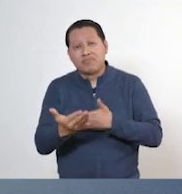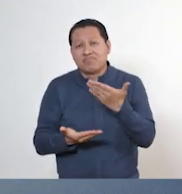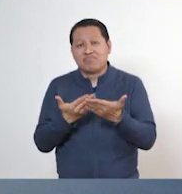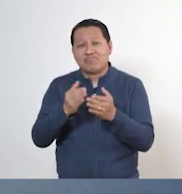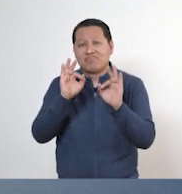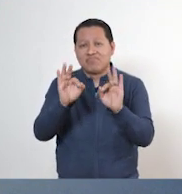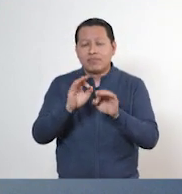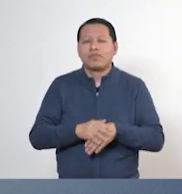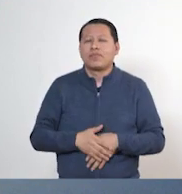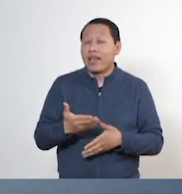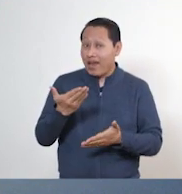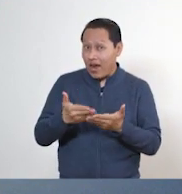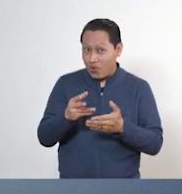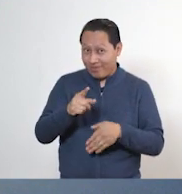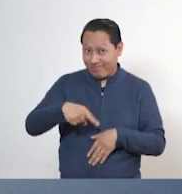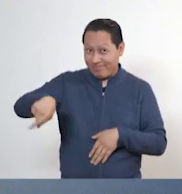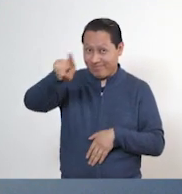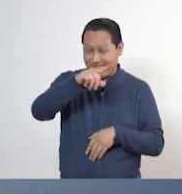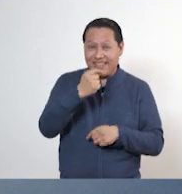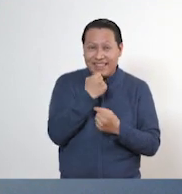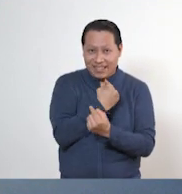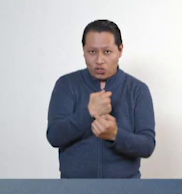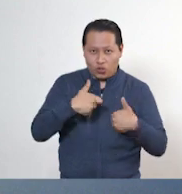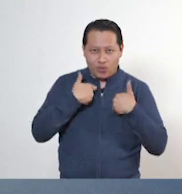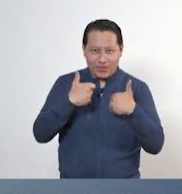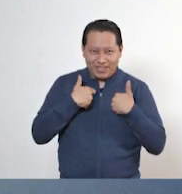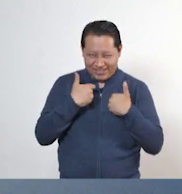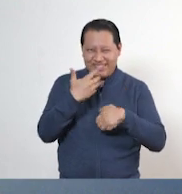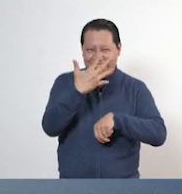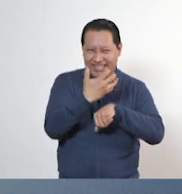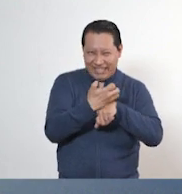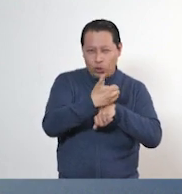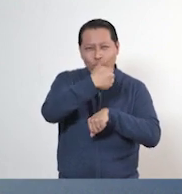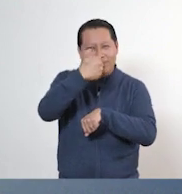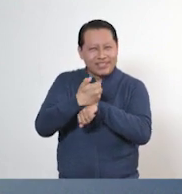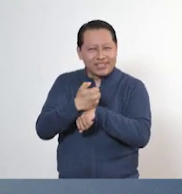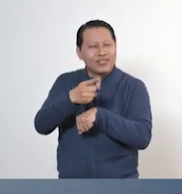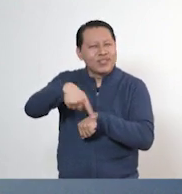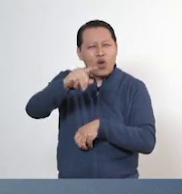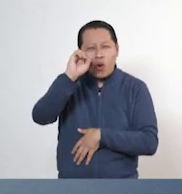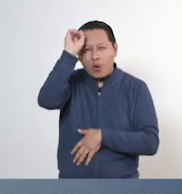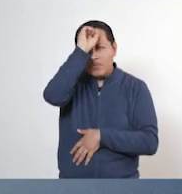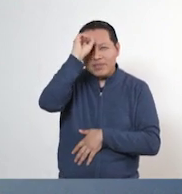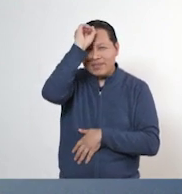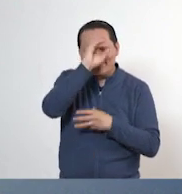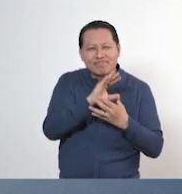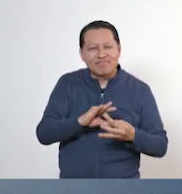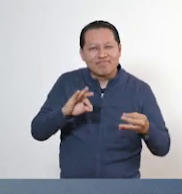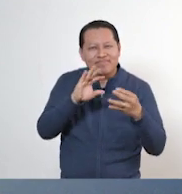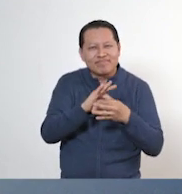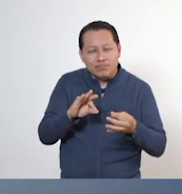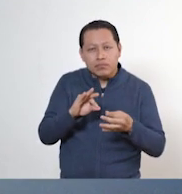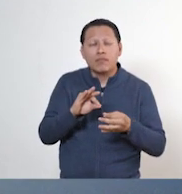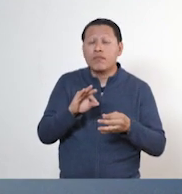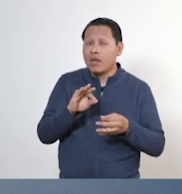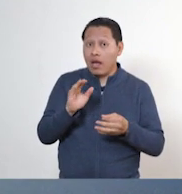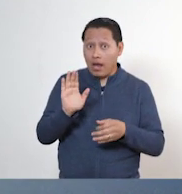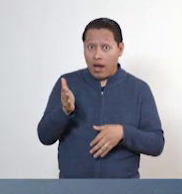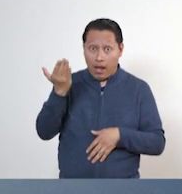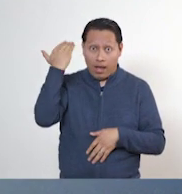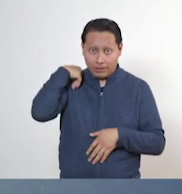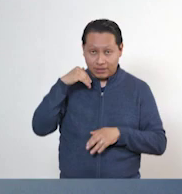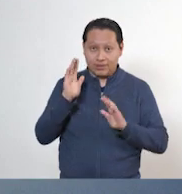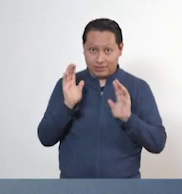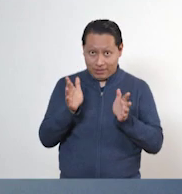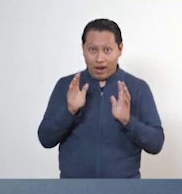a ver qué nos dicen las niñas, niños y adolescentes de quinto y sexto sobre si alguna vez han participado en